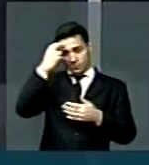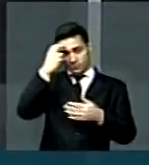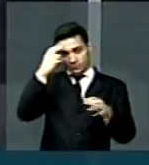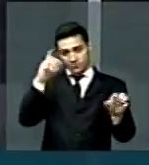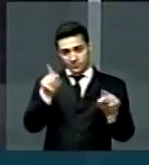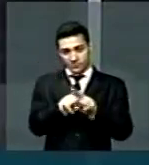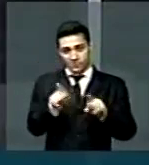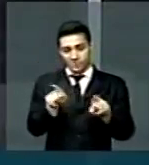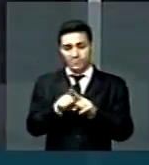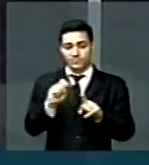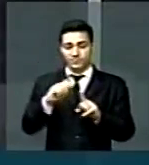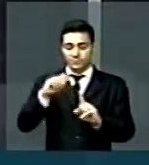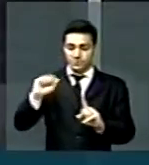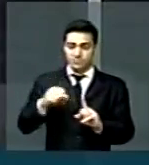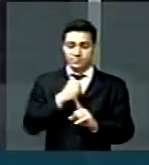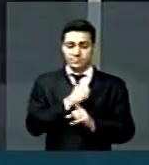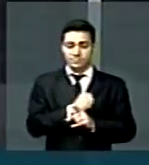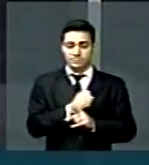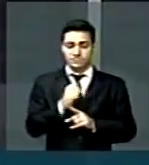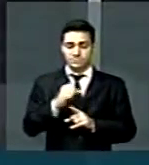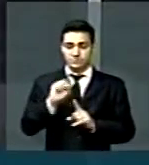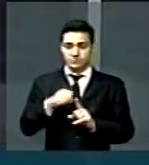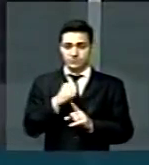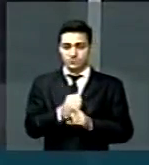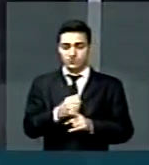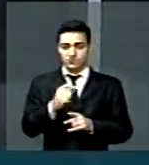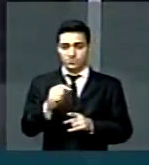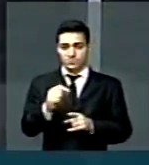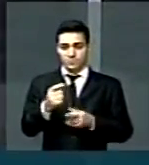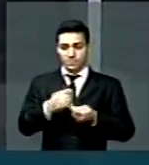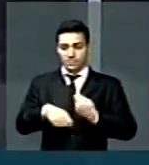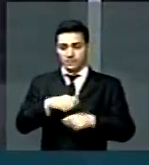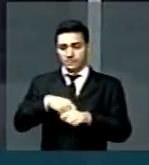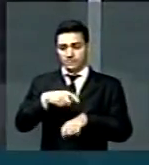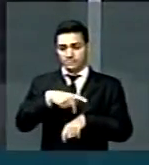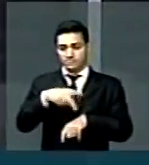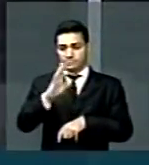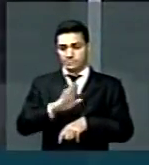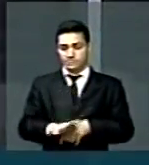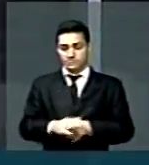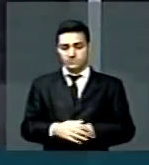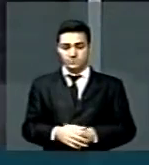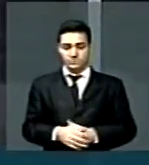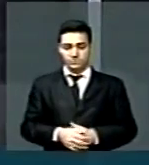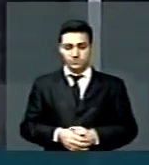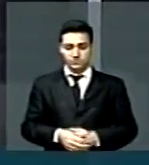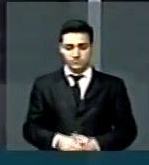del tecido social y socioeconómico del Brasil.